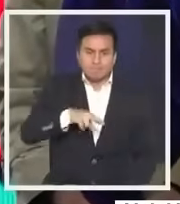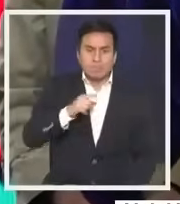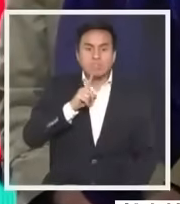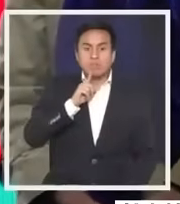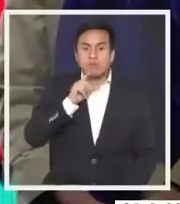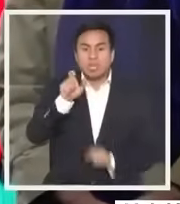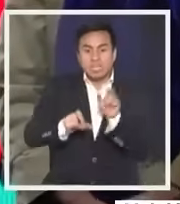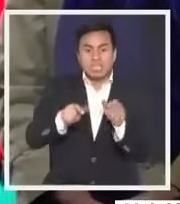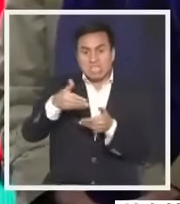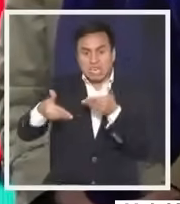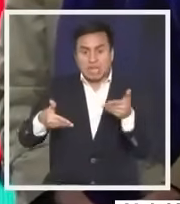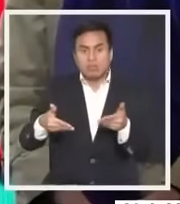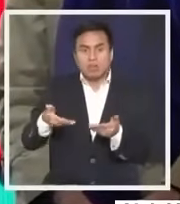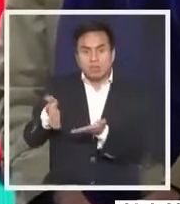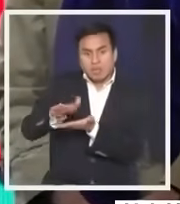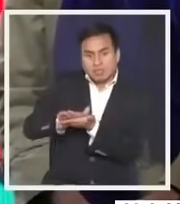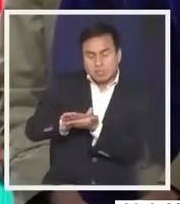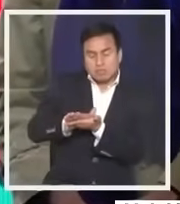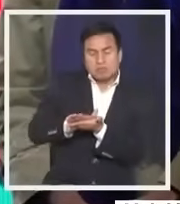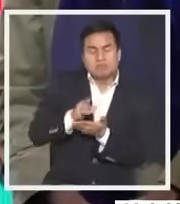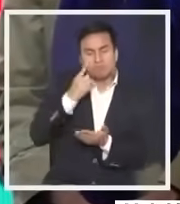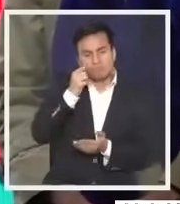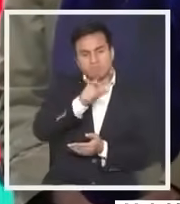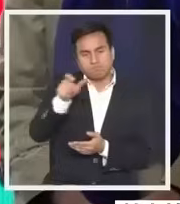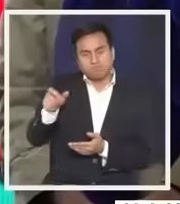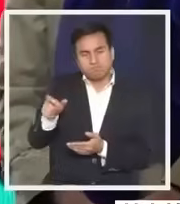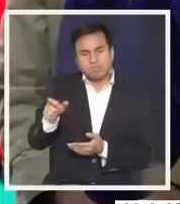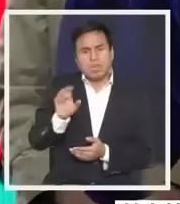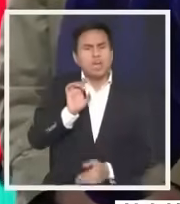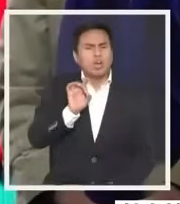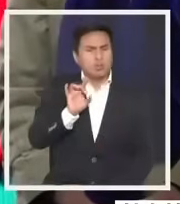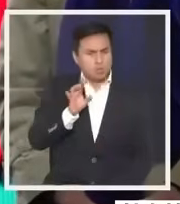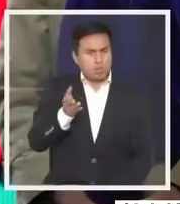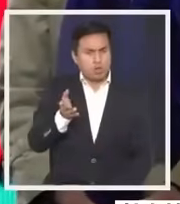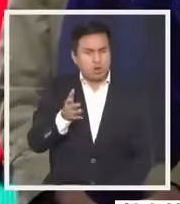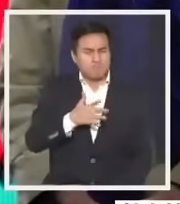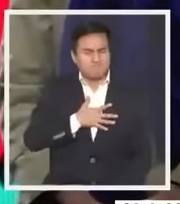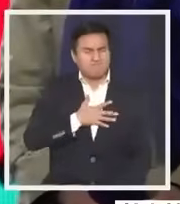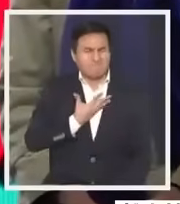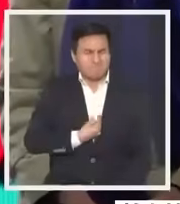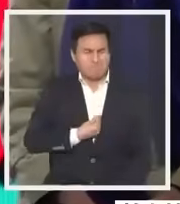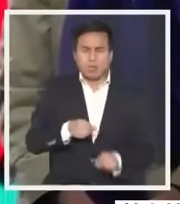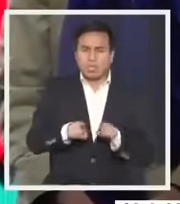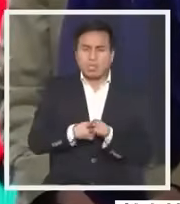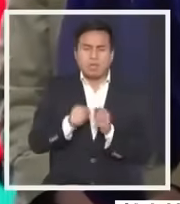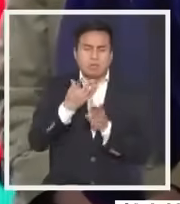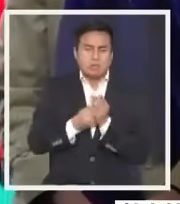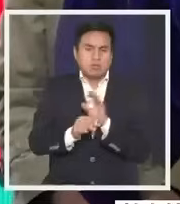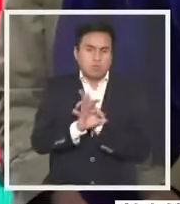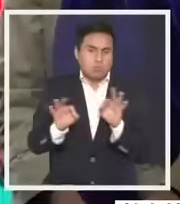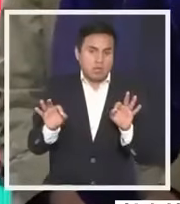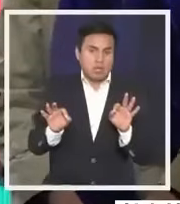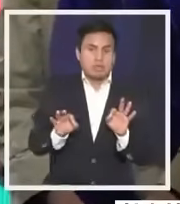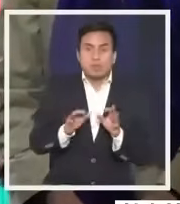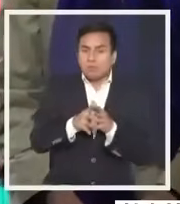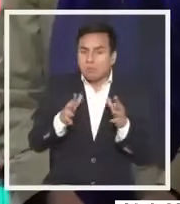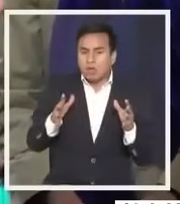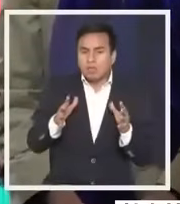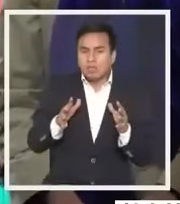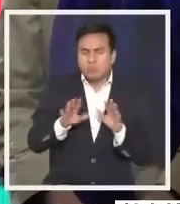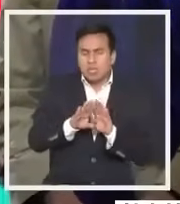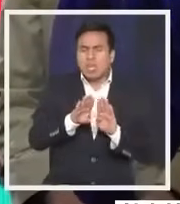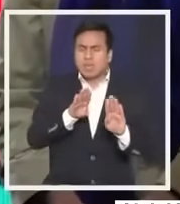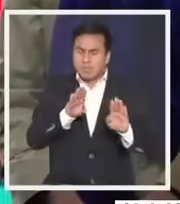Tengo gente muy cercana que ha fallecido en esa circunstancia. Es un dolor desgarrador que no se pasa nunca y que es tan, tan